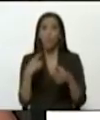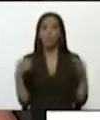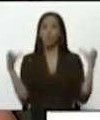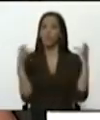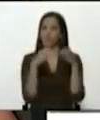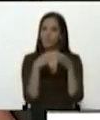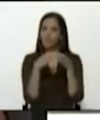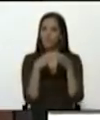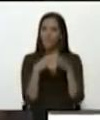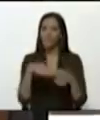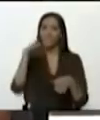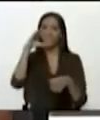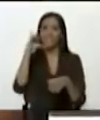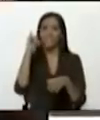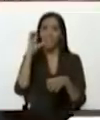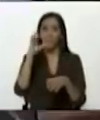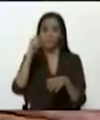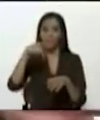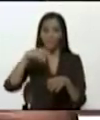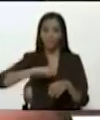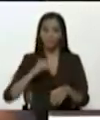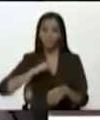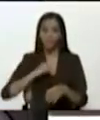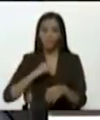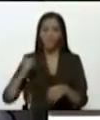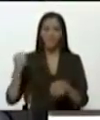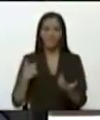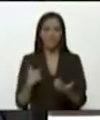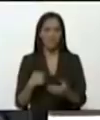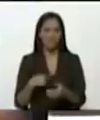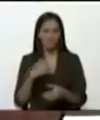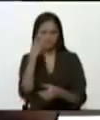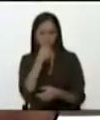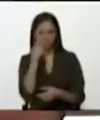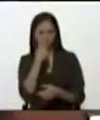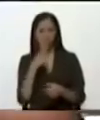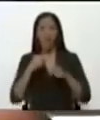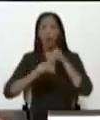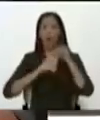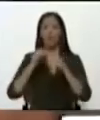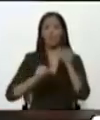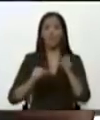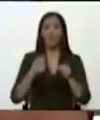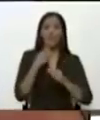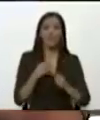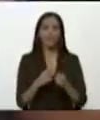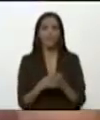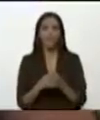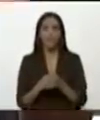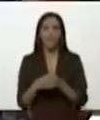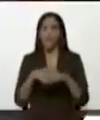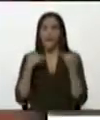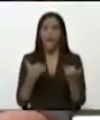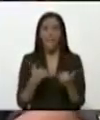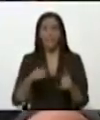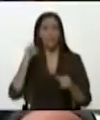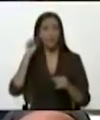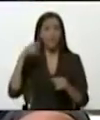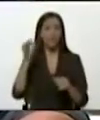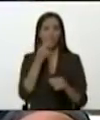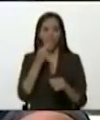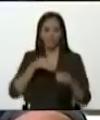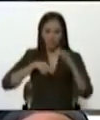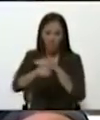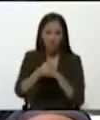Del 6CPC. ¿Qué le tiene bronca a los colectivos? Que es el que dice, hay que poner luz verde para que podamos atacar